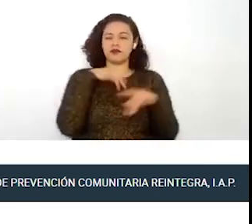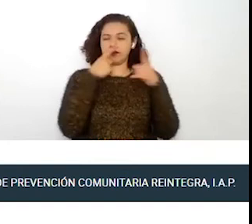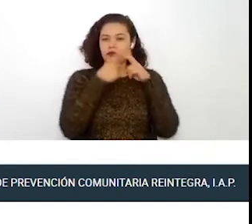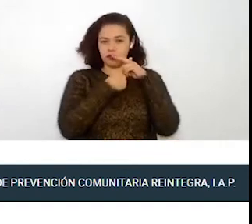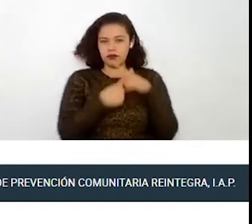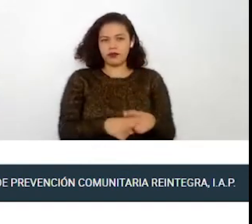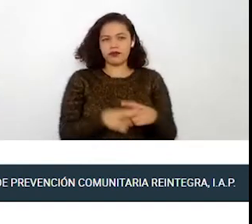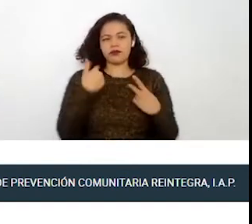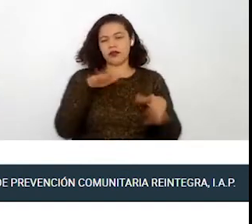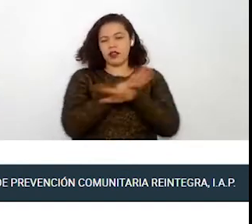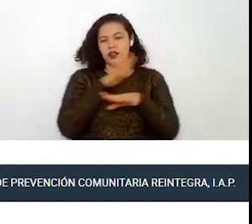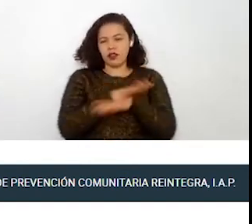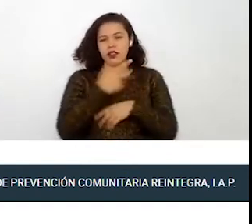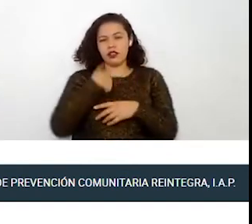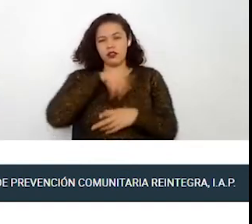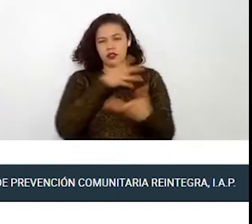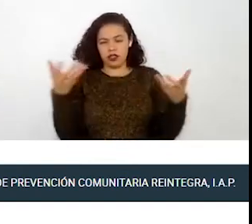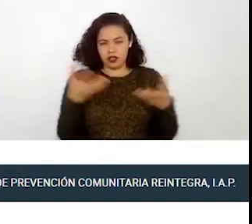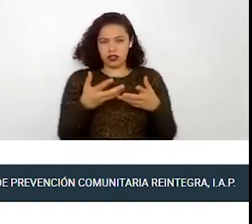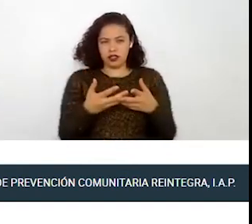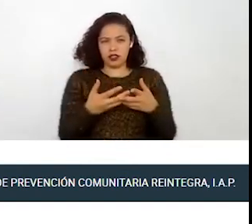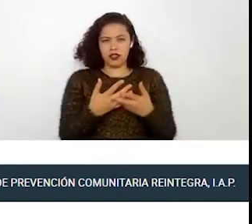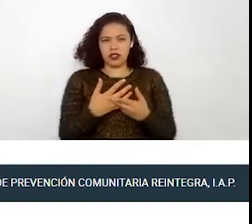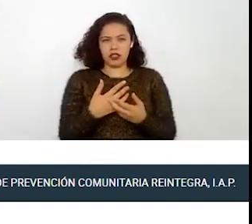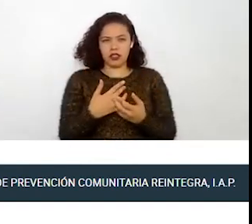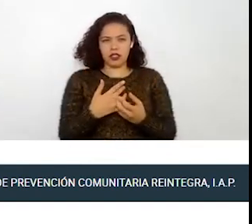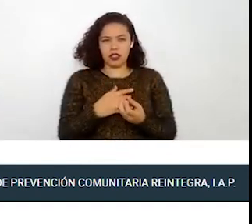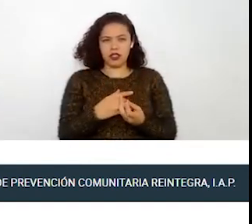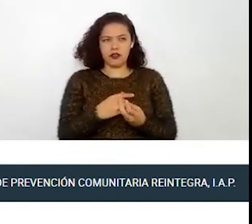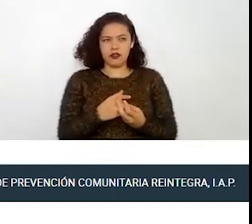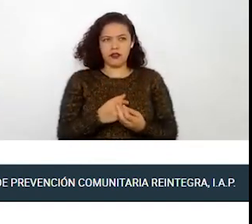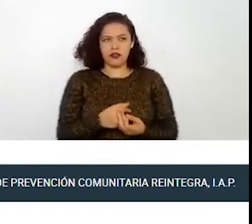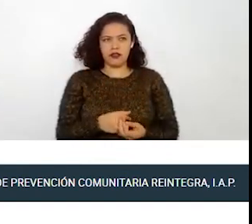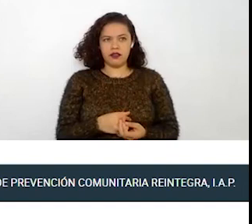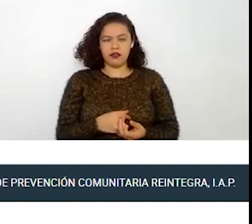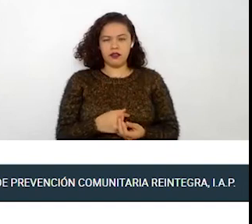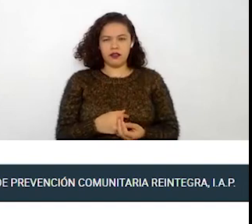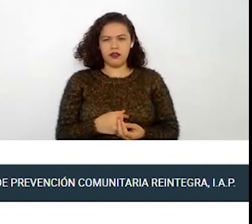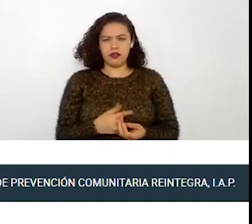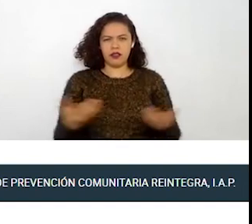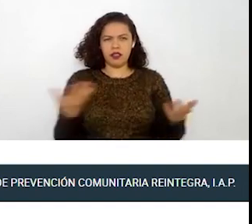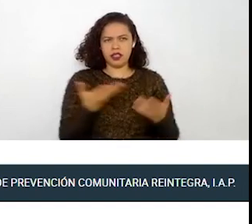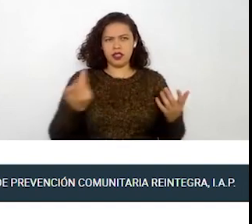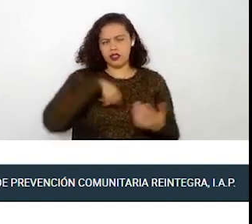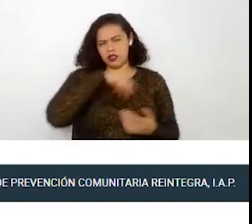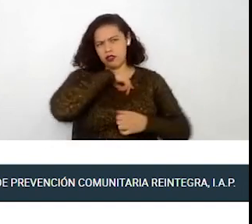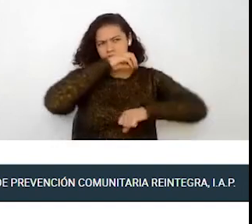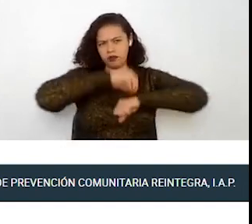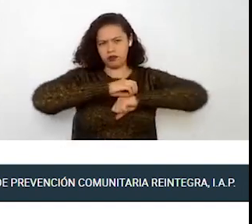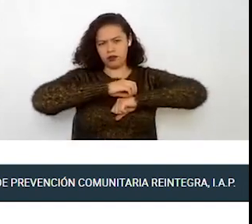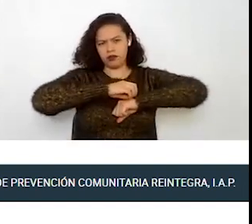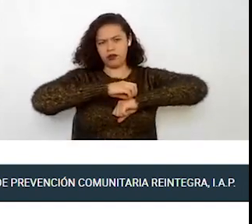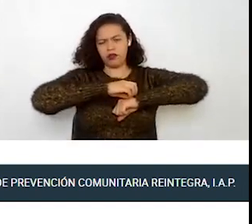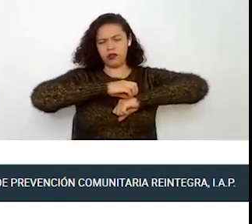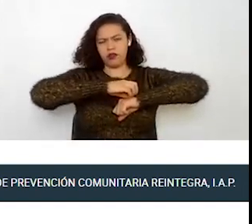modificar vamos a crear Aquí está el que ya crear y le pongo dije que era